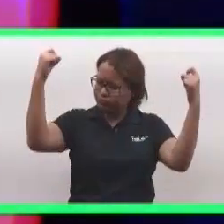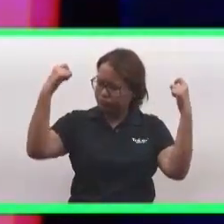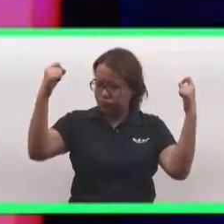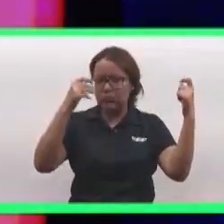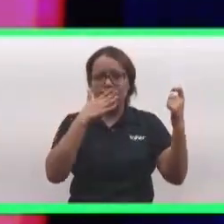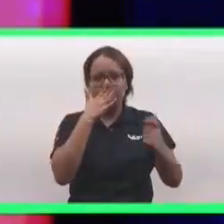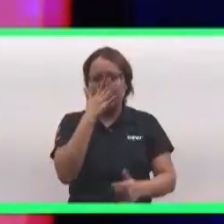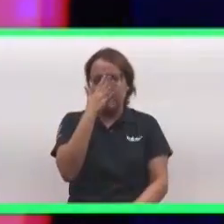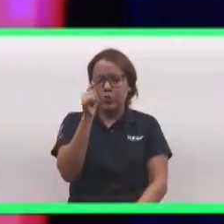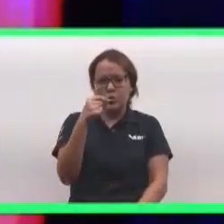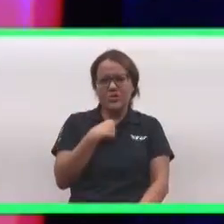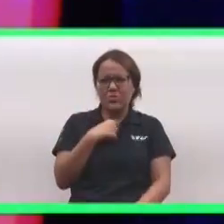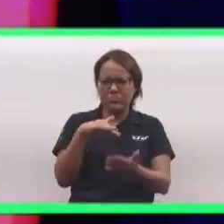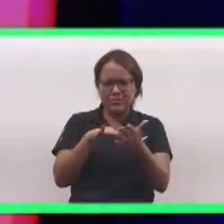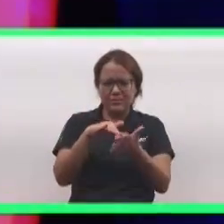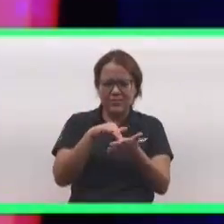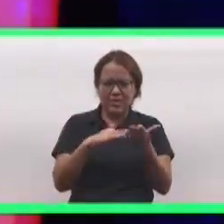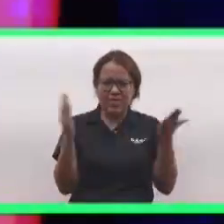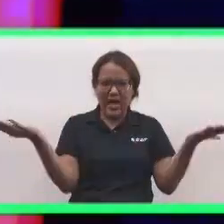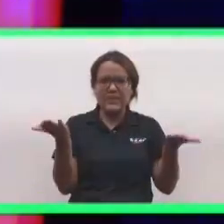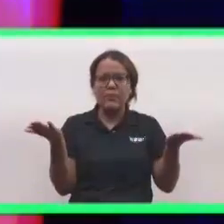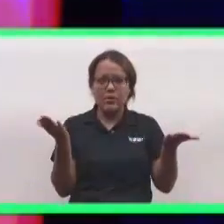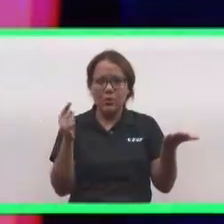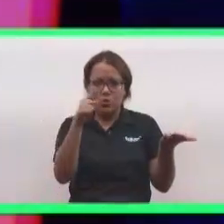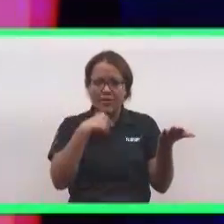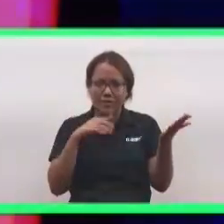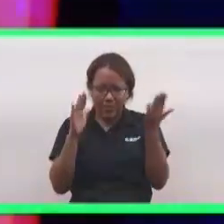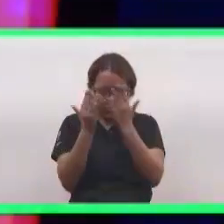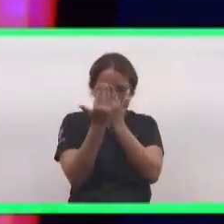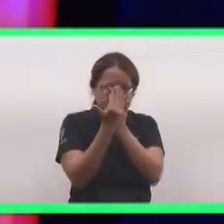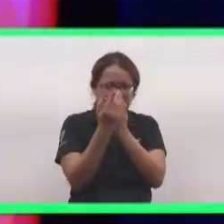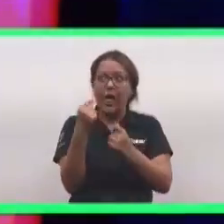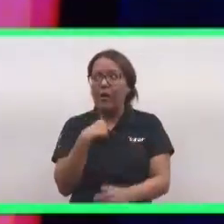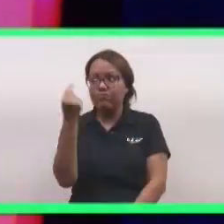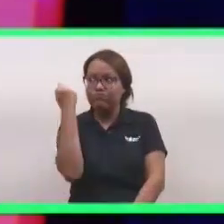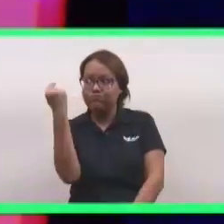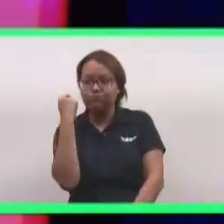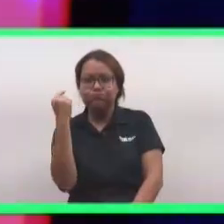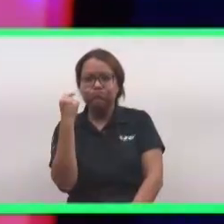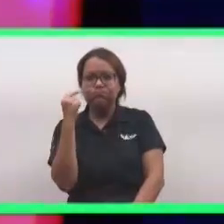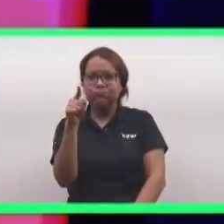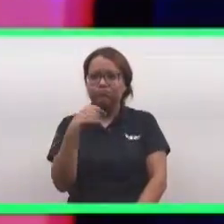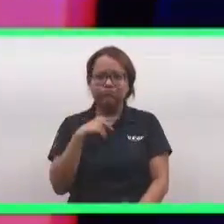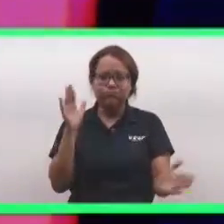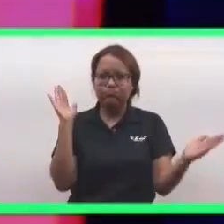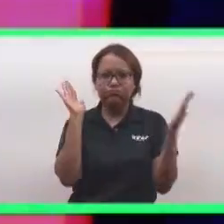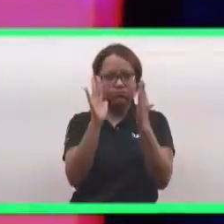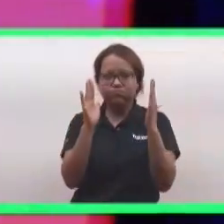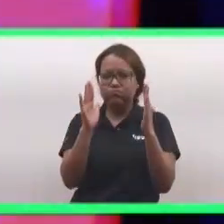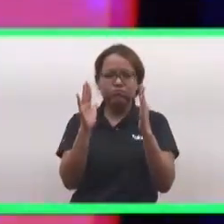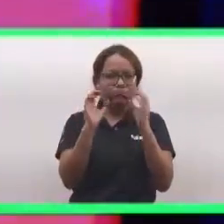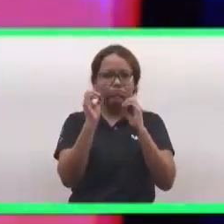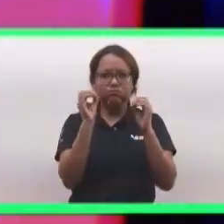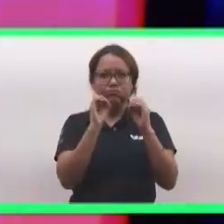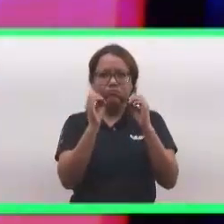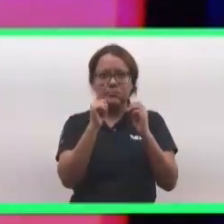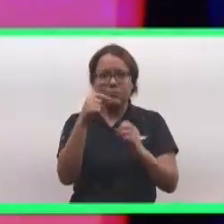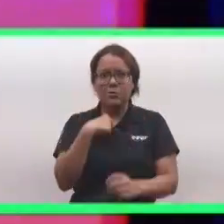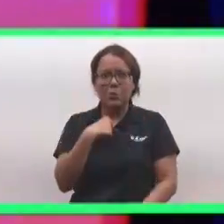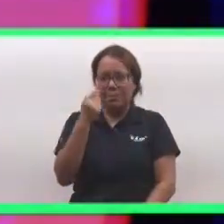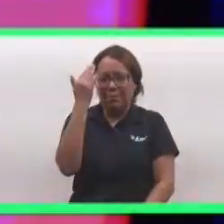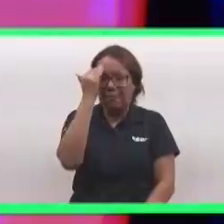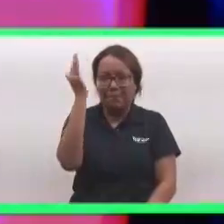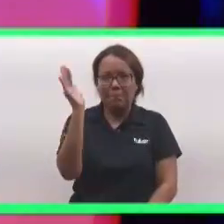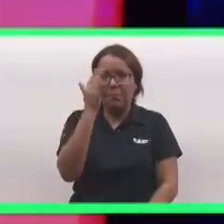¿Qué hacemos con estas debilidades? Las tapamos. Las ignoramos. No las confrontamos. No las